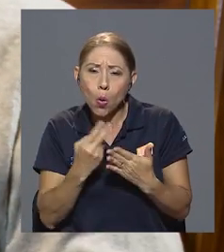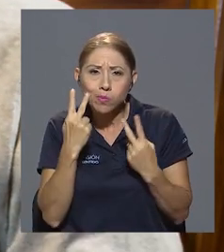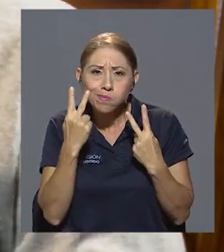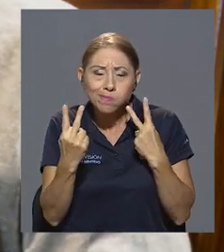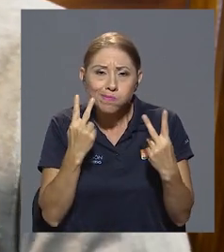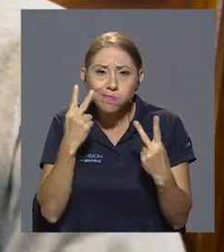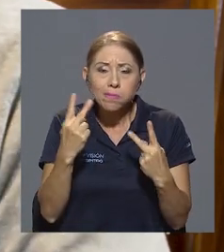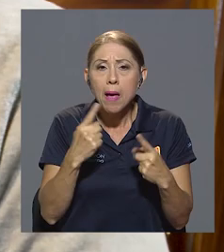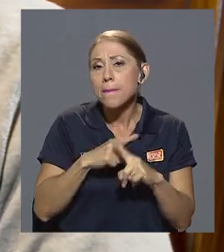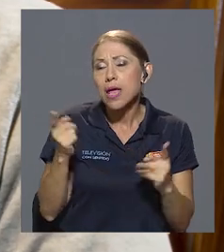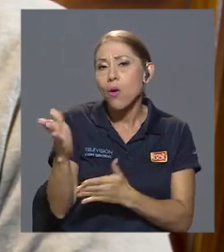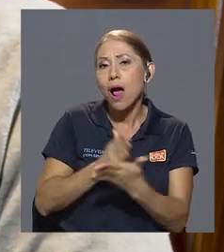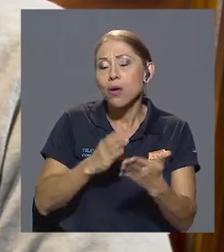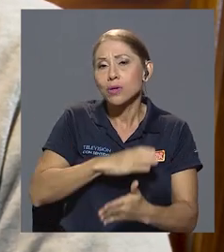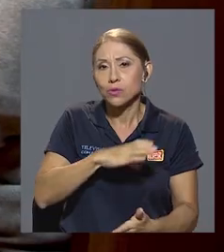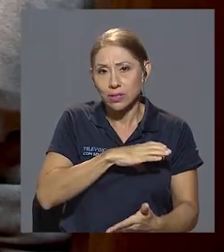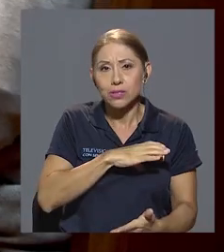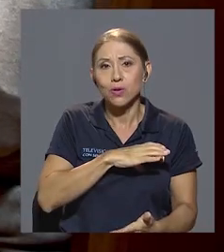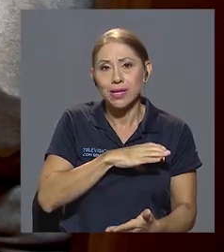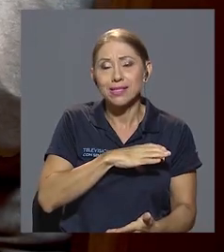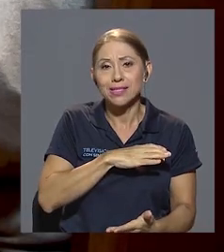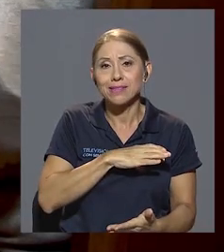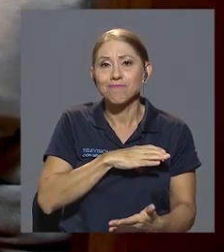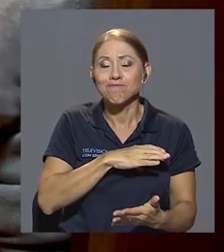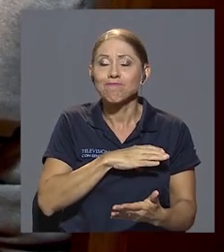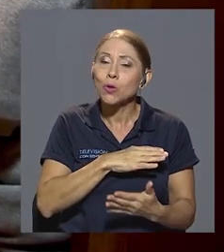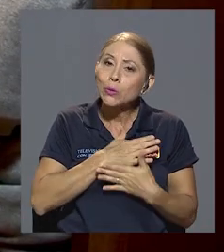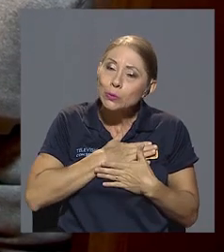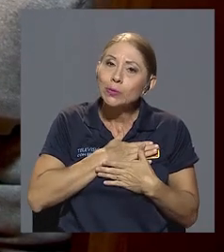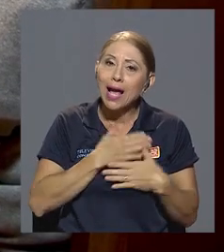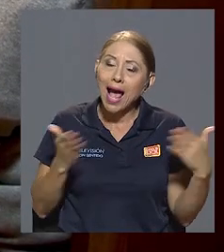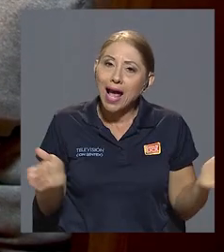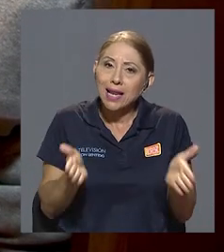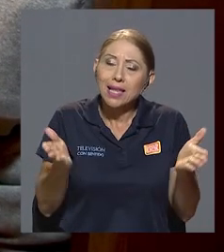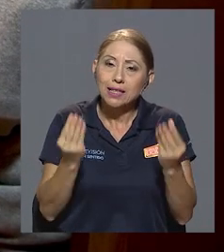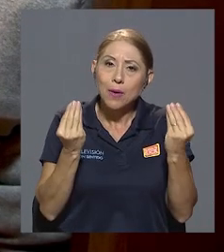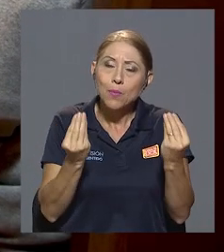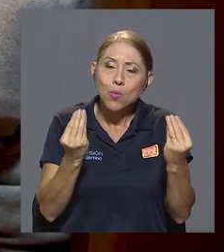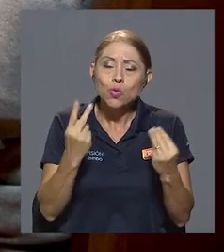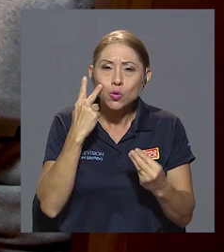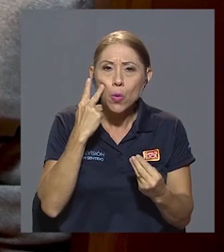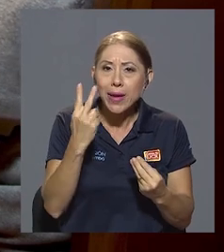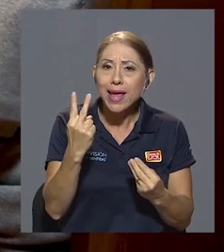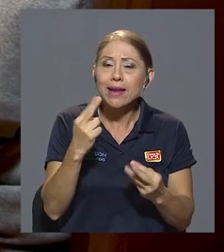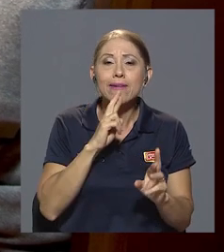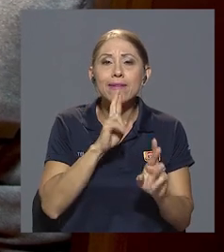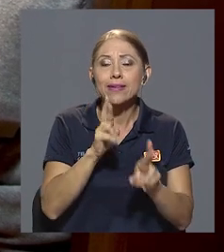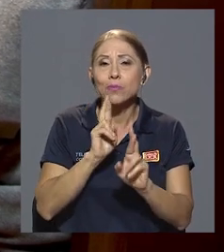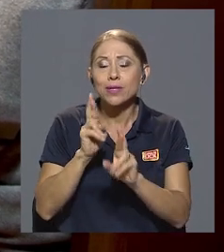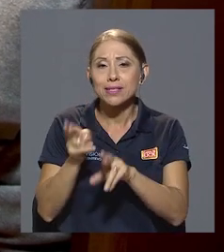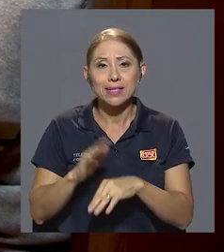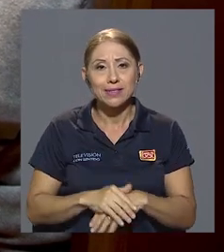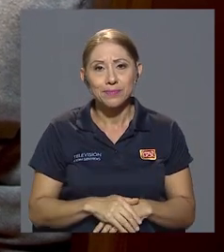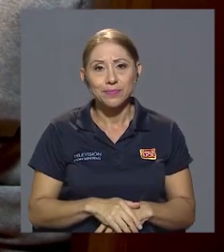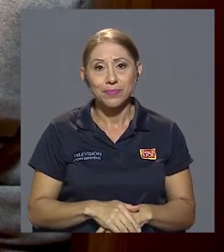pero que en ciertas condiciones alienta mucho ver verla las respuestas